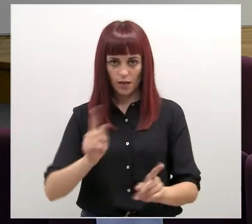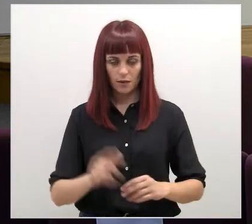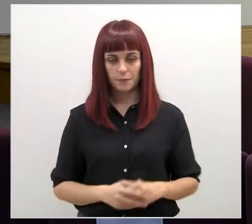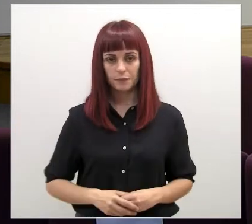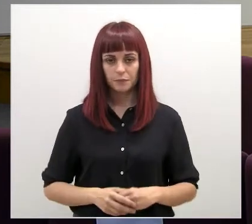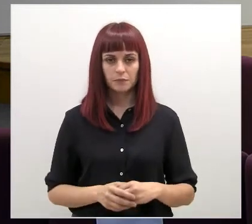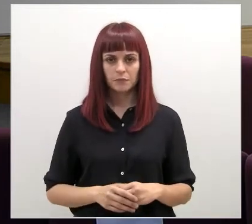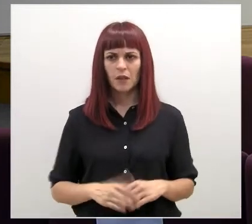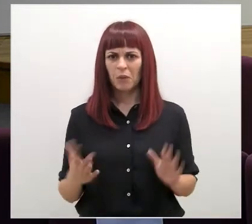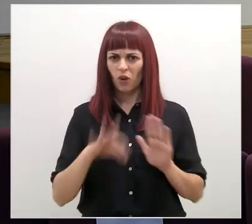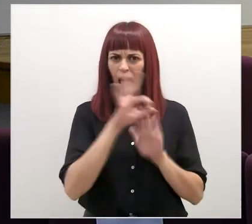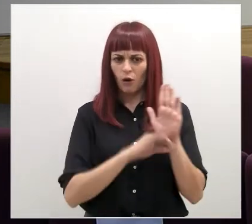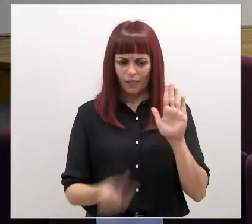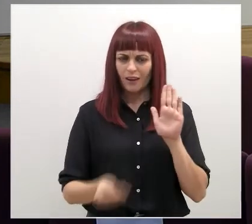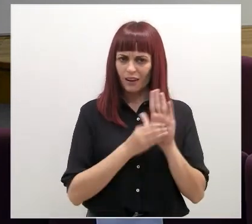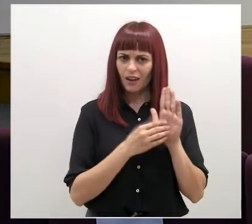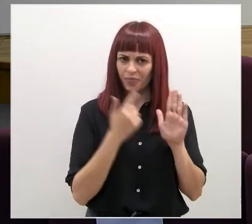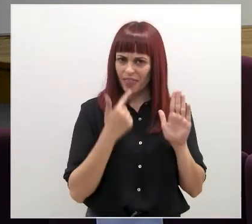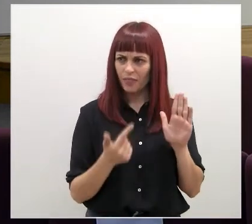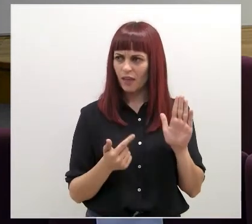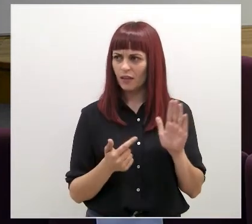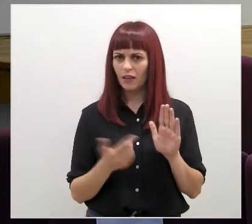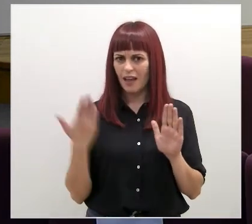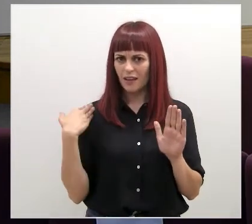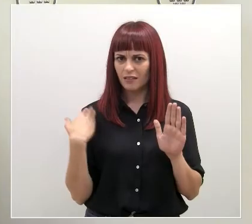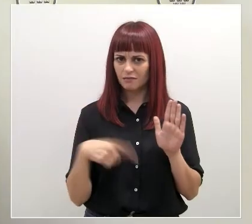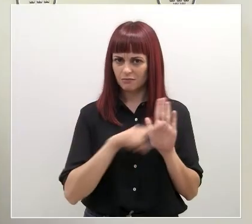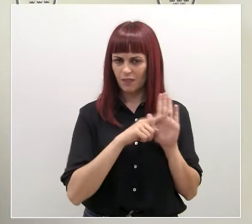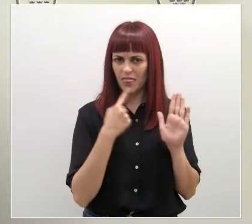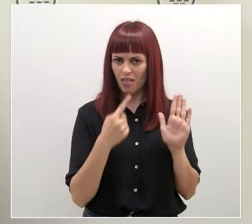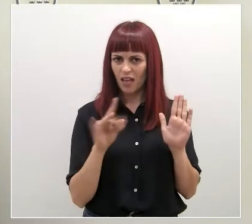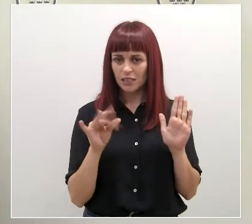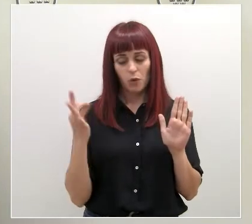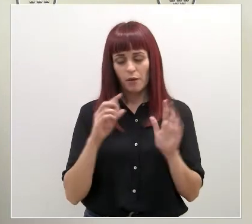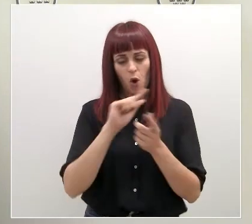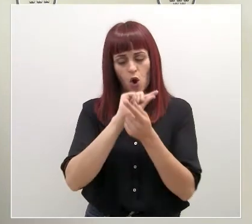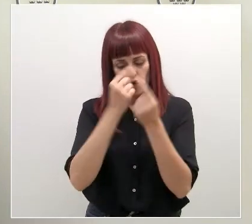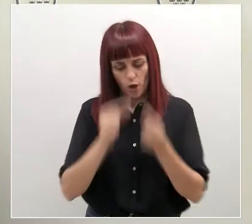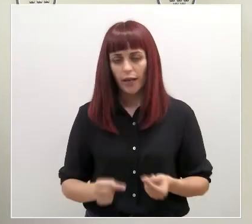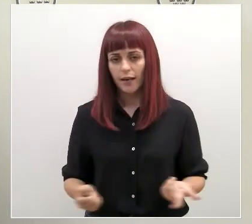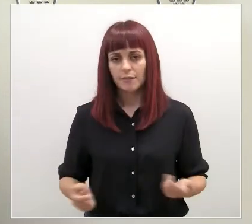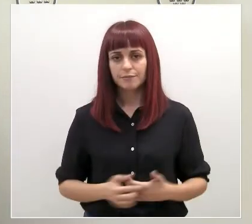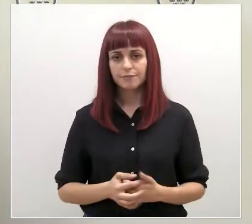Pero sí lo recoge la orden. Pues de ayer. Pues habrá que corregirla.